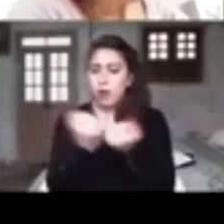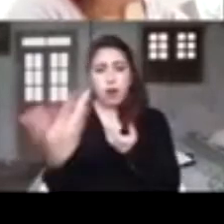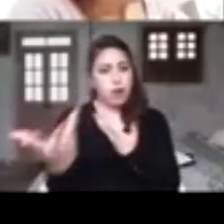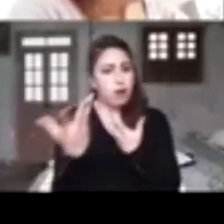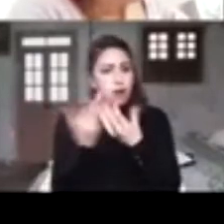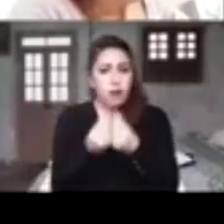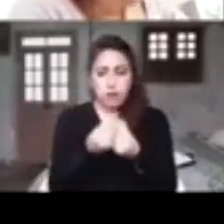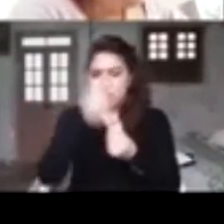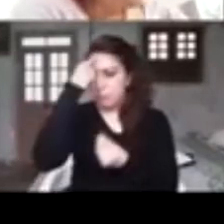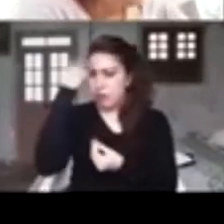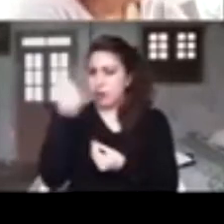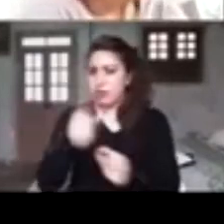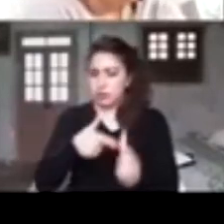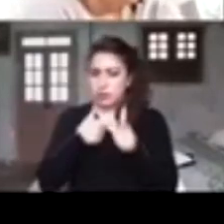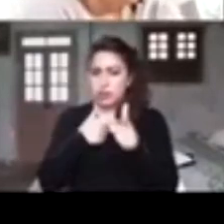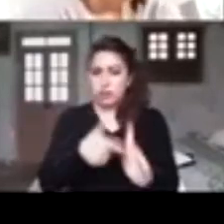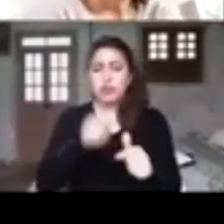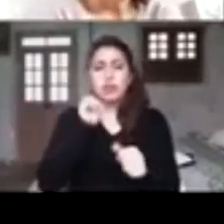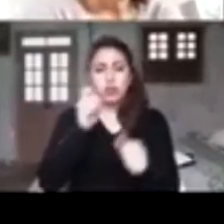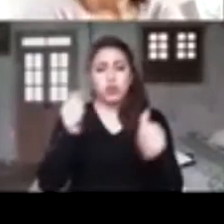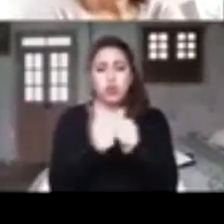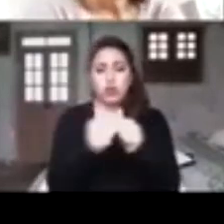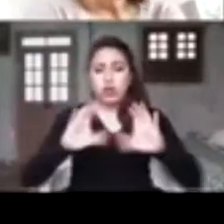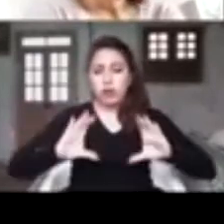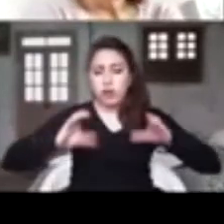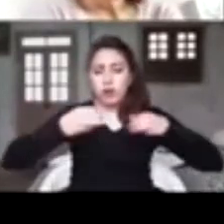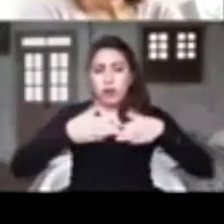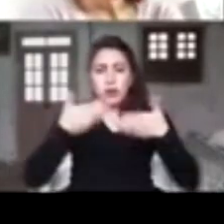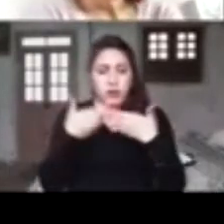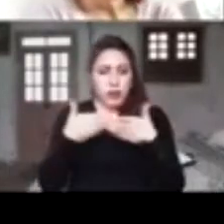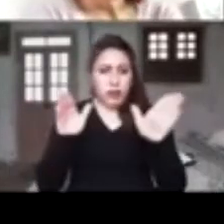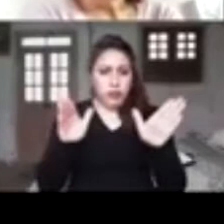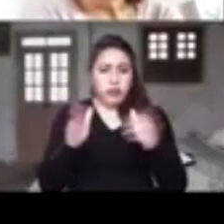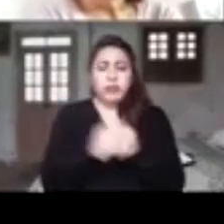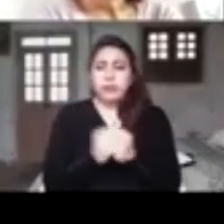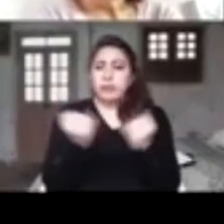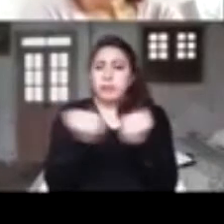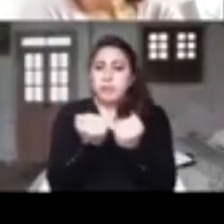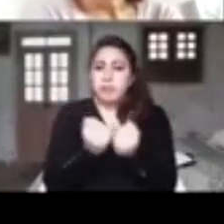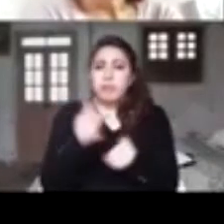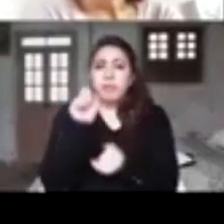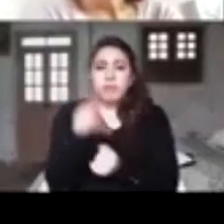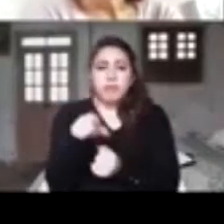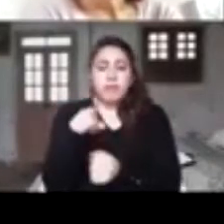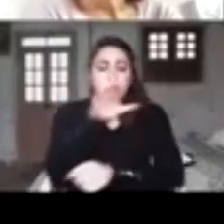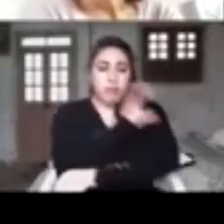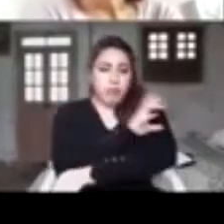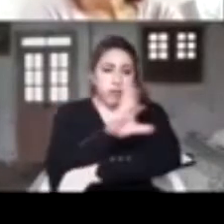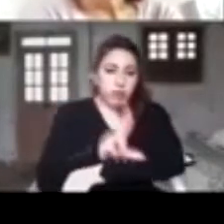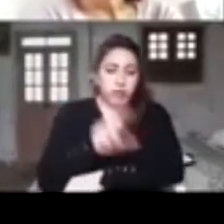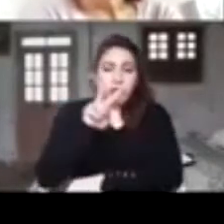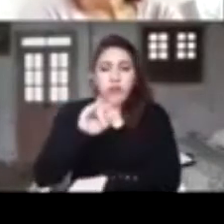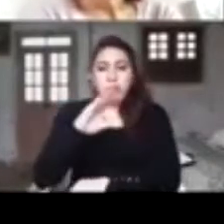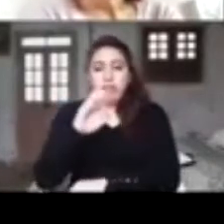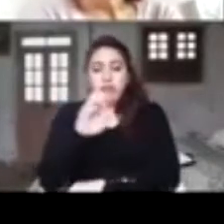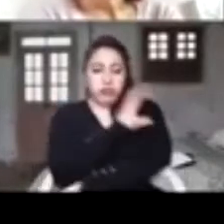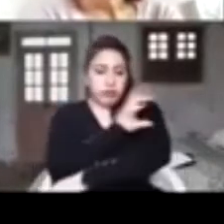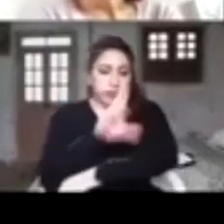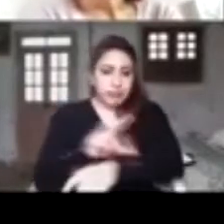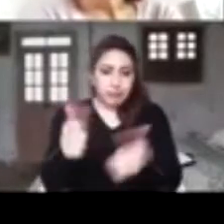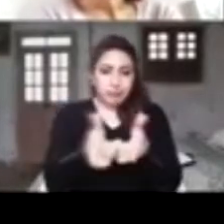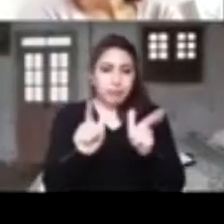esta agenda de principios de Parlamento Abierto. También ha sido muy importante la participación de la coordinadora y del vicecoordinador del Grupo Parlamentario Morena,